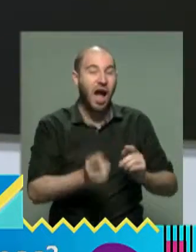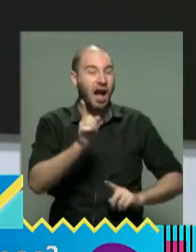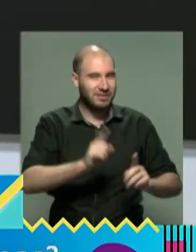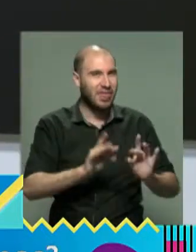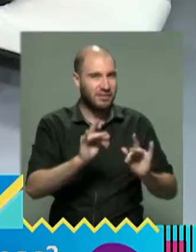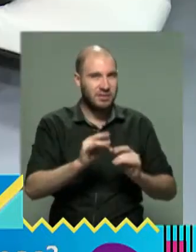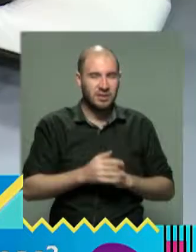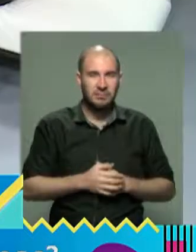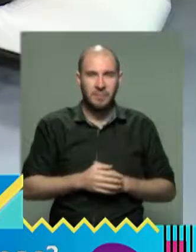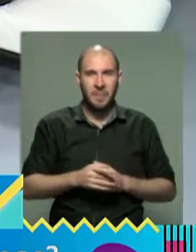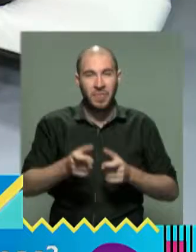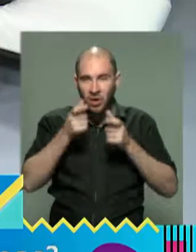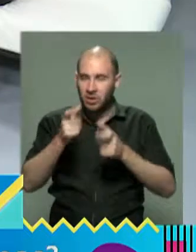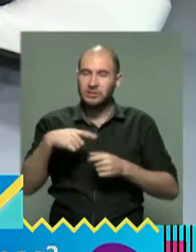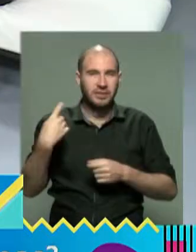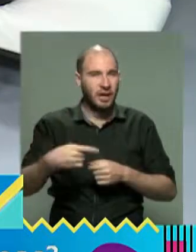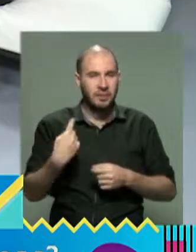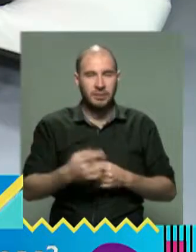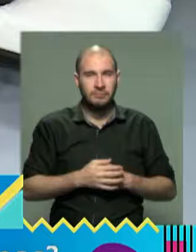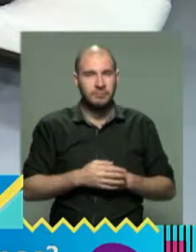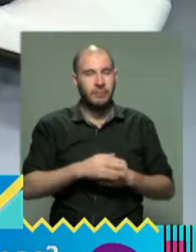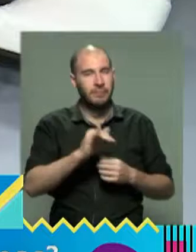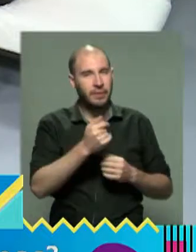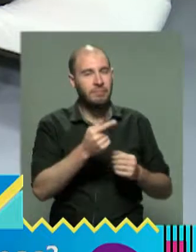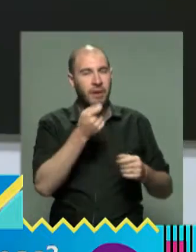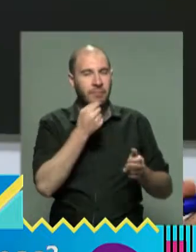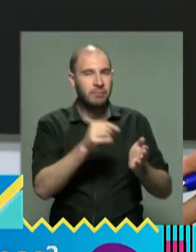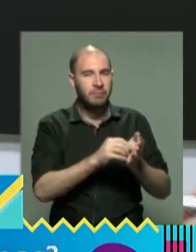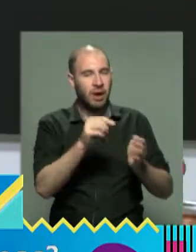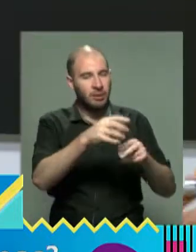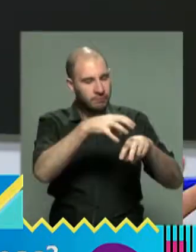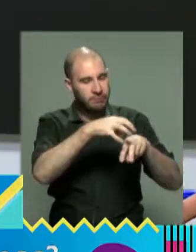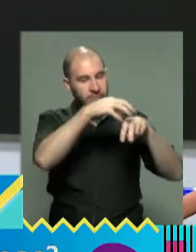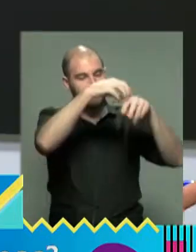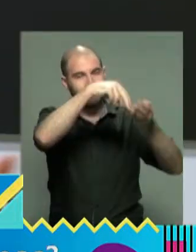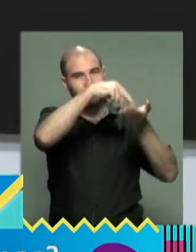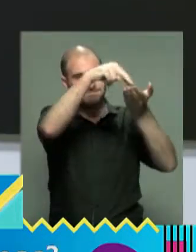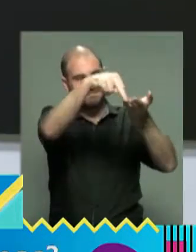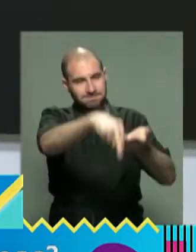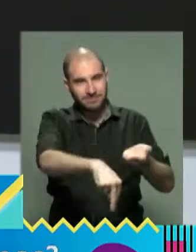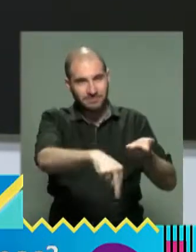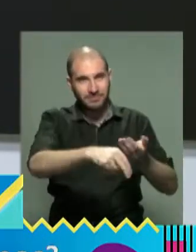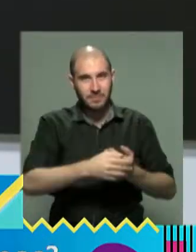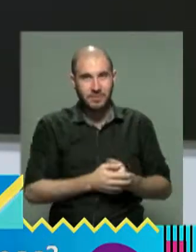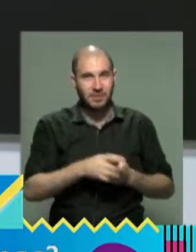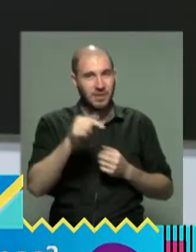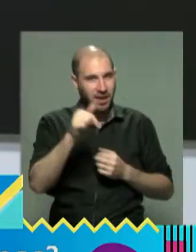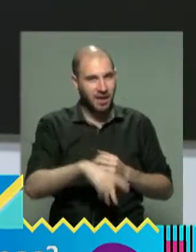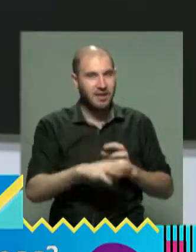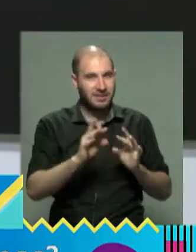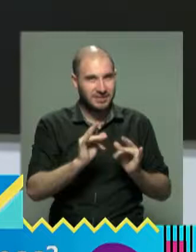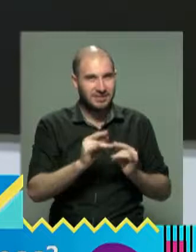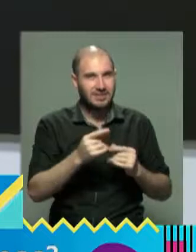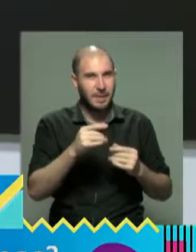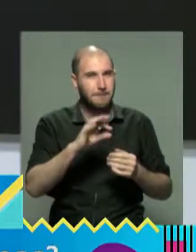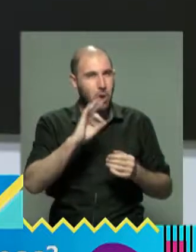cuesta bastante. No, el control tenés que tener siempre. Claro, pero digo, al momento que vos te estás tirando ahí al aire, sí. hay una cuestión de No,